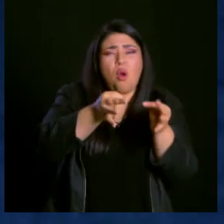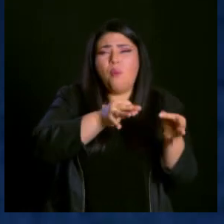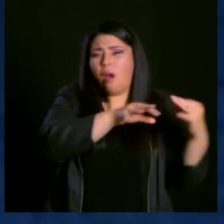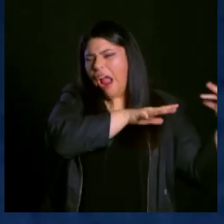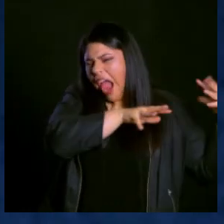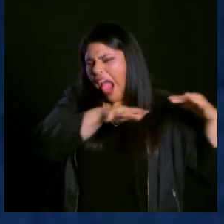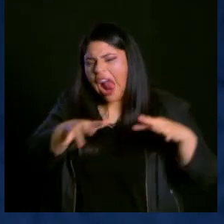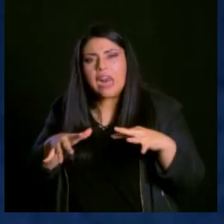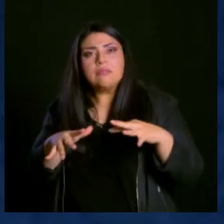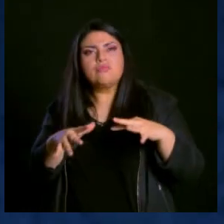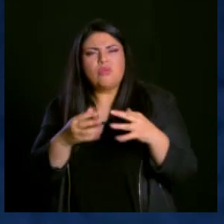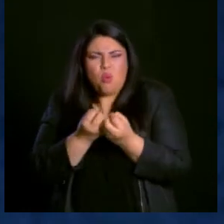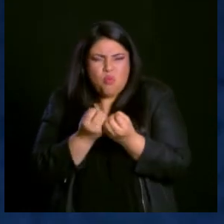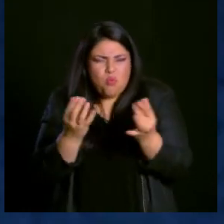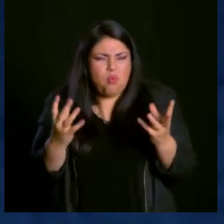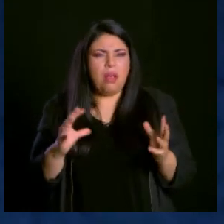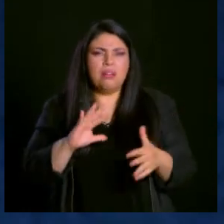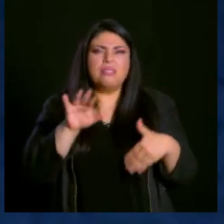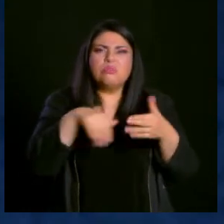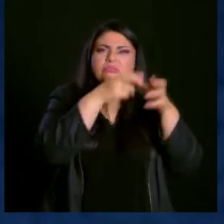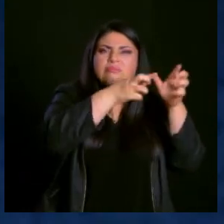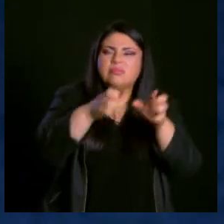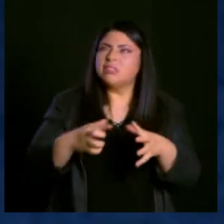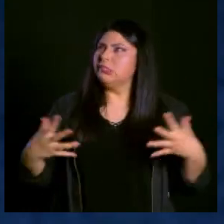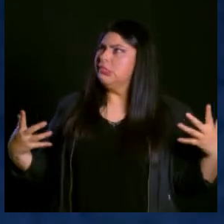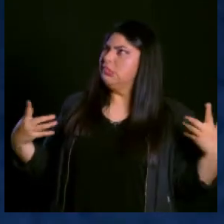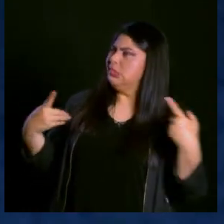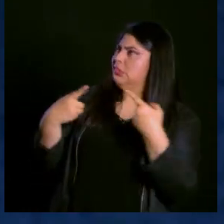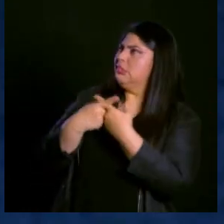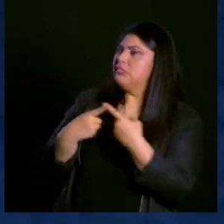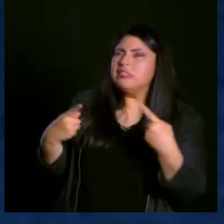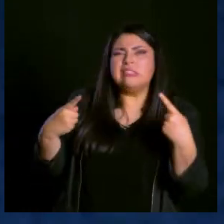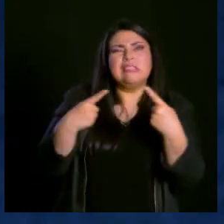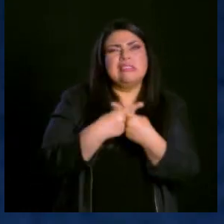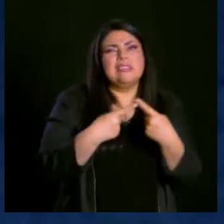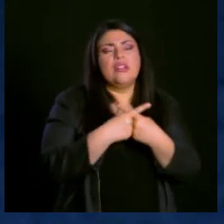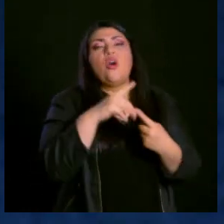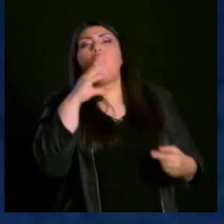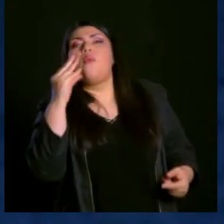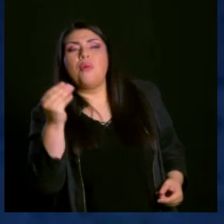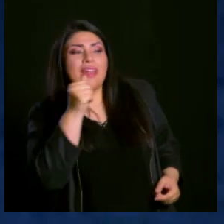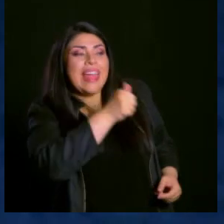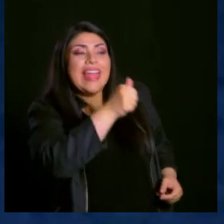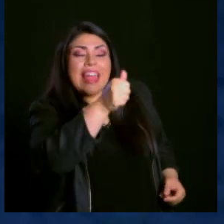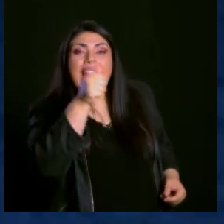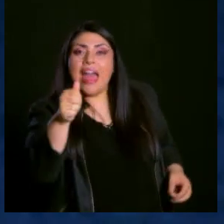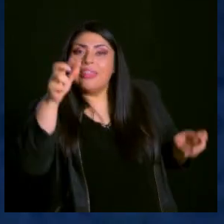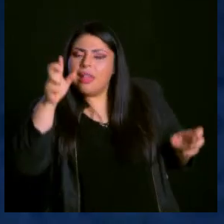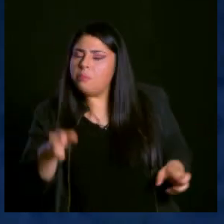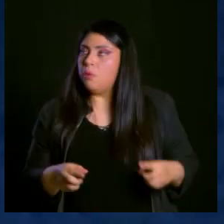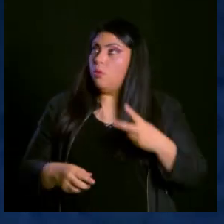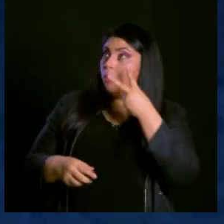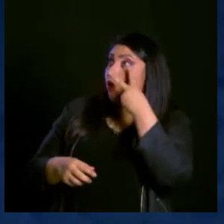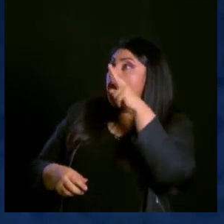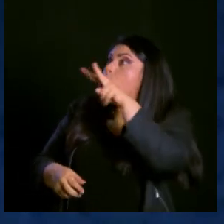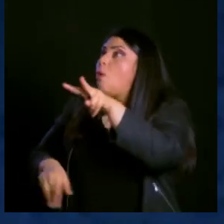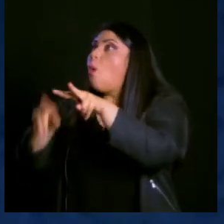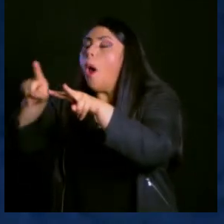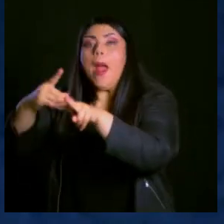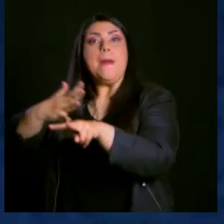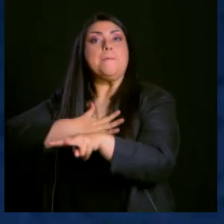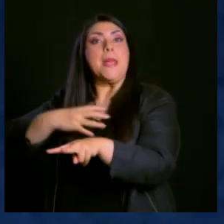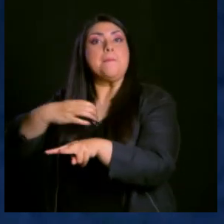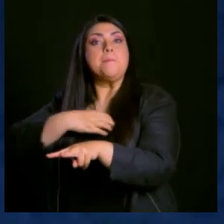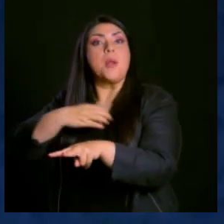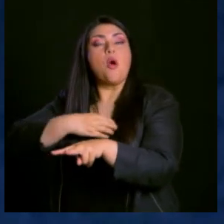juntó la multitud y estaban confusos porque cada uno de cada uno de ellos les oía hablar en su